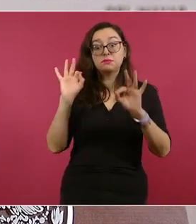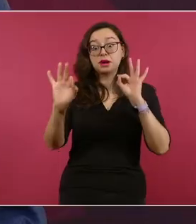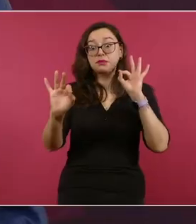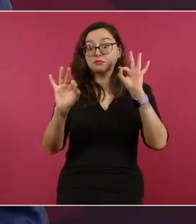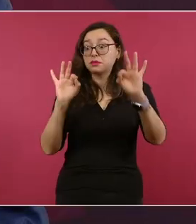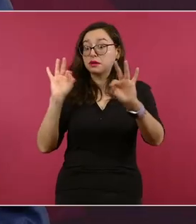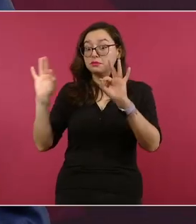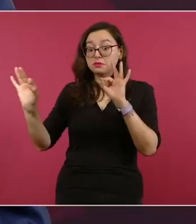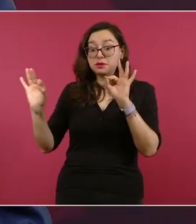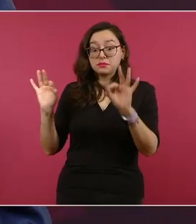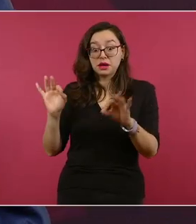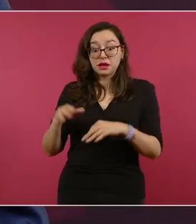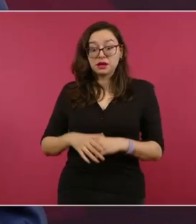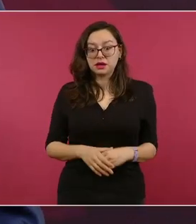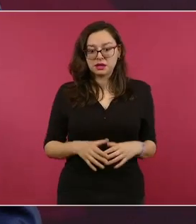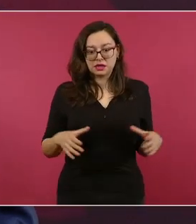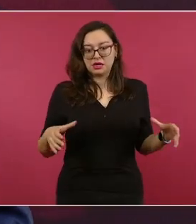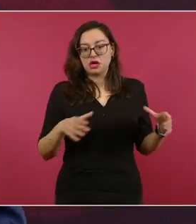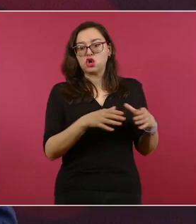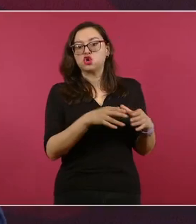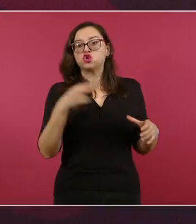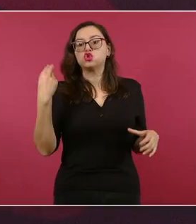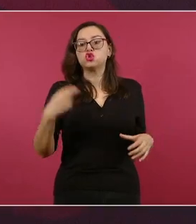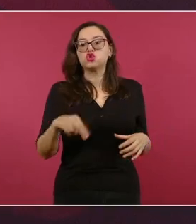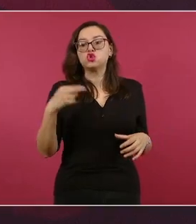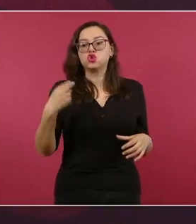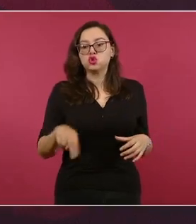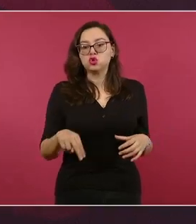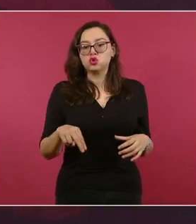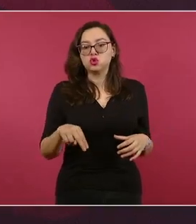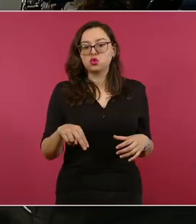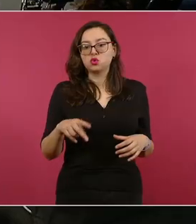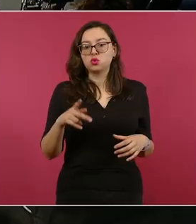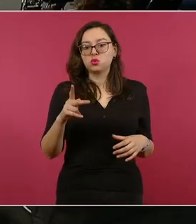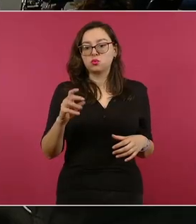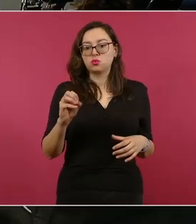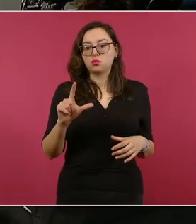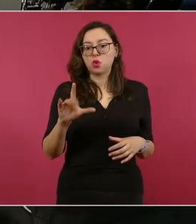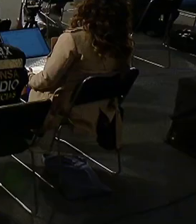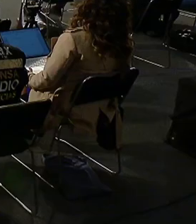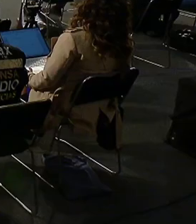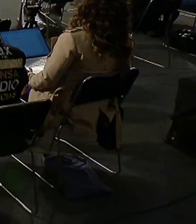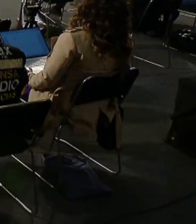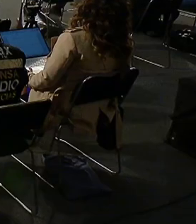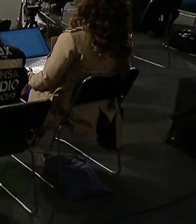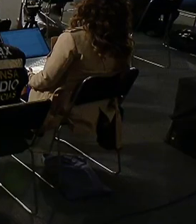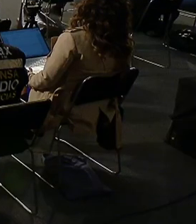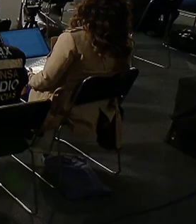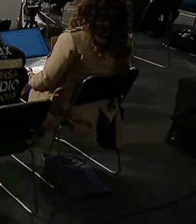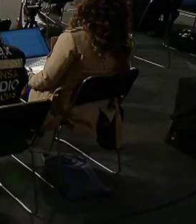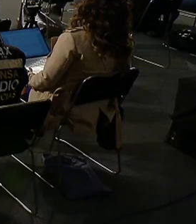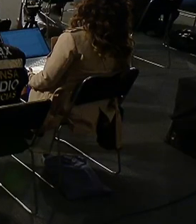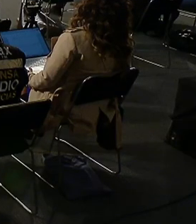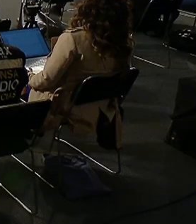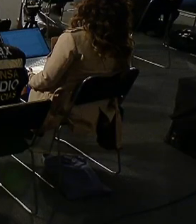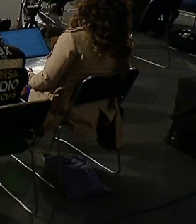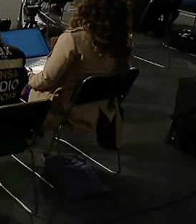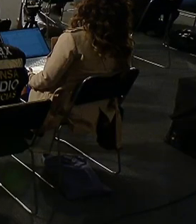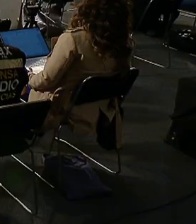Se les conocía con el nombre de los polcos. Todo esto para los